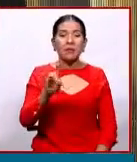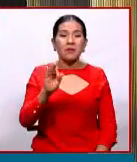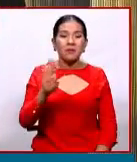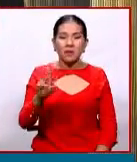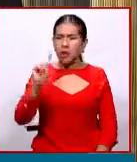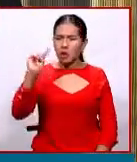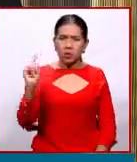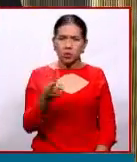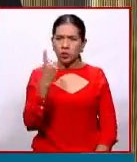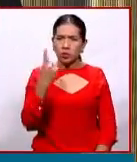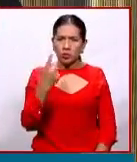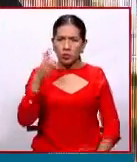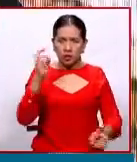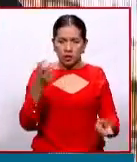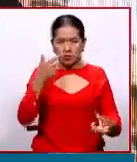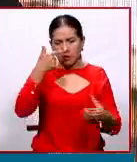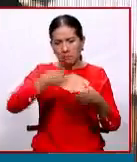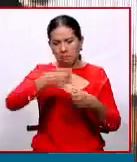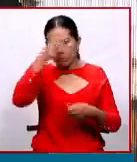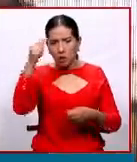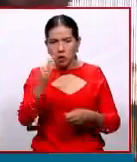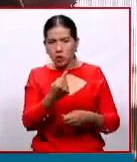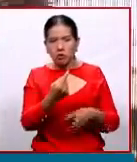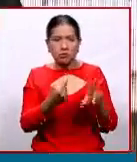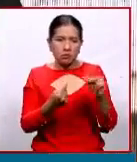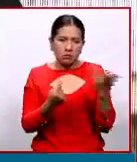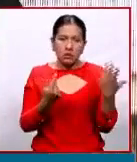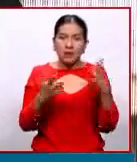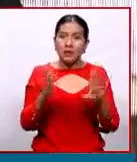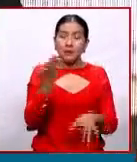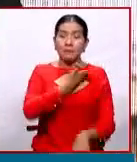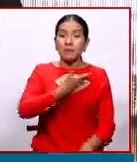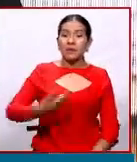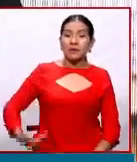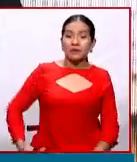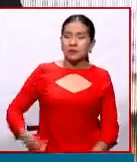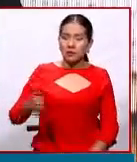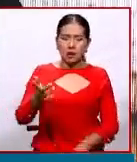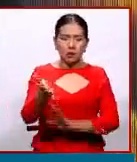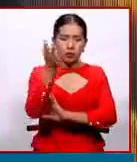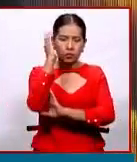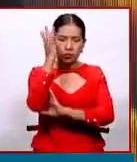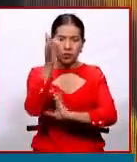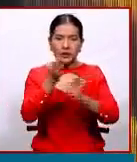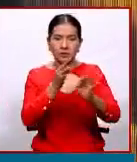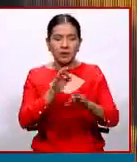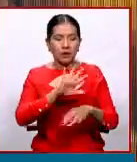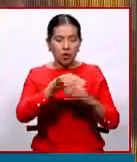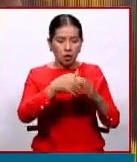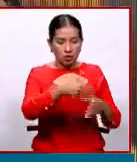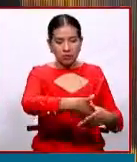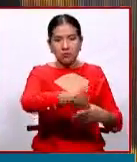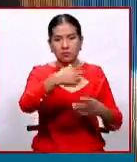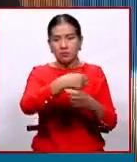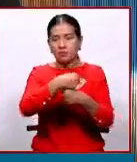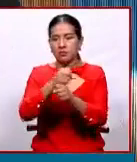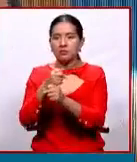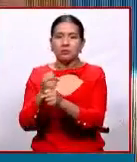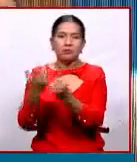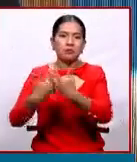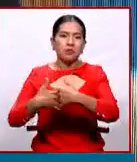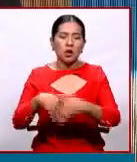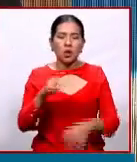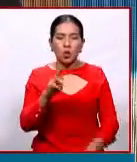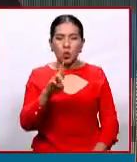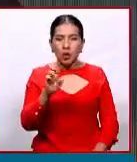los combustibles fósiles. Hemos escuchado a partir del presidente lo que representa la industrialización de la urea y lo que